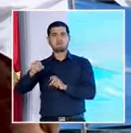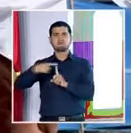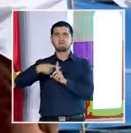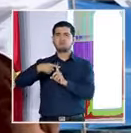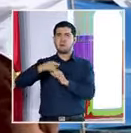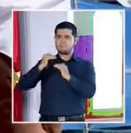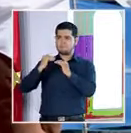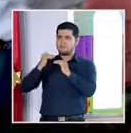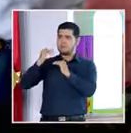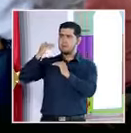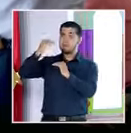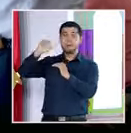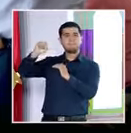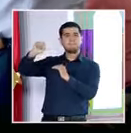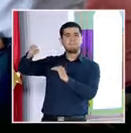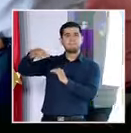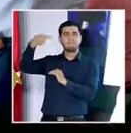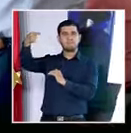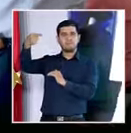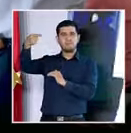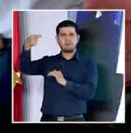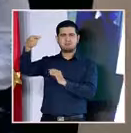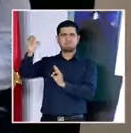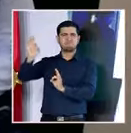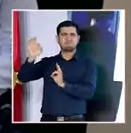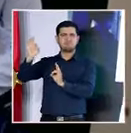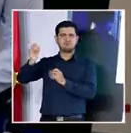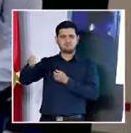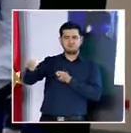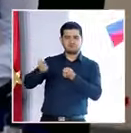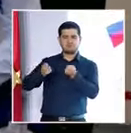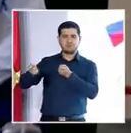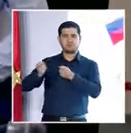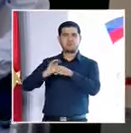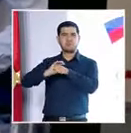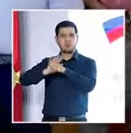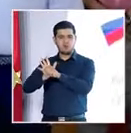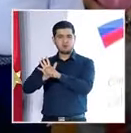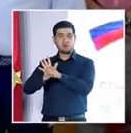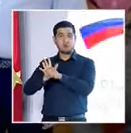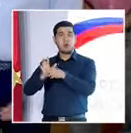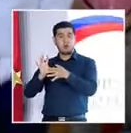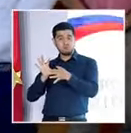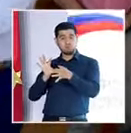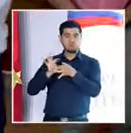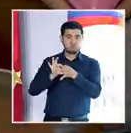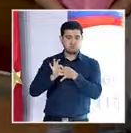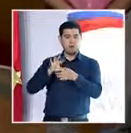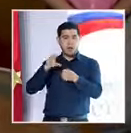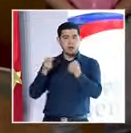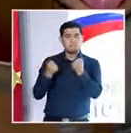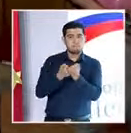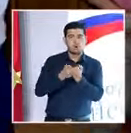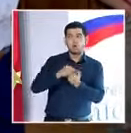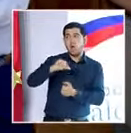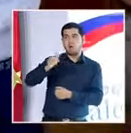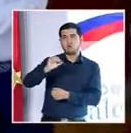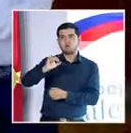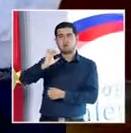en torno a los eventos en salud pública. En el año 2021, además, con el apoyo de la cooperación internacional,